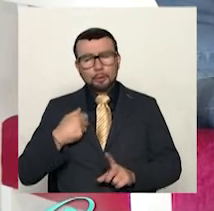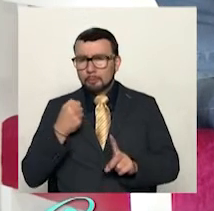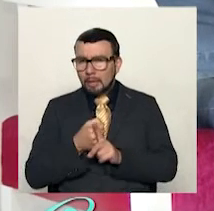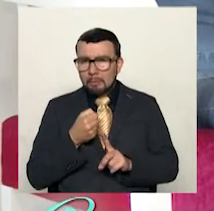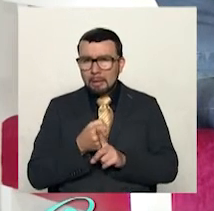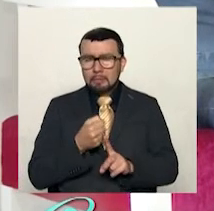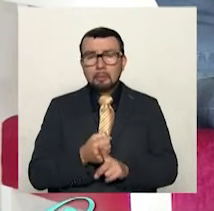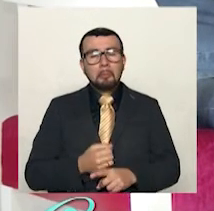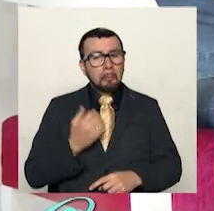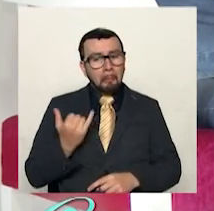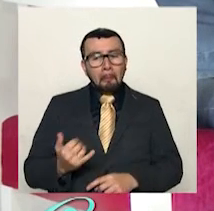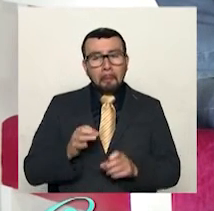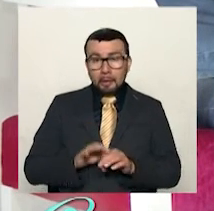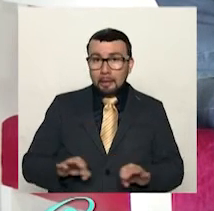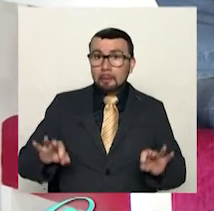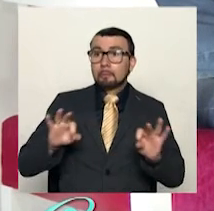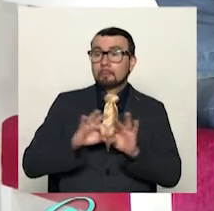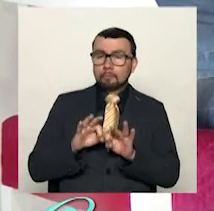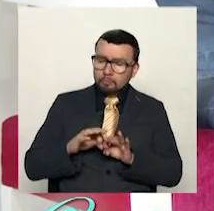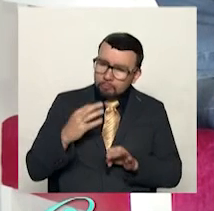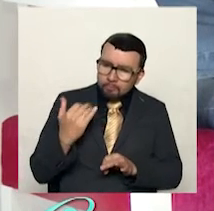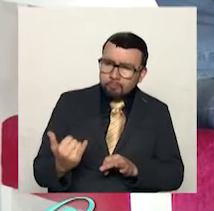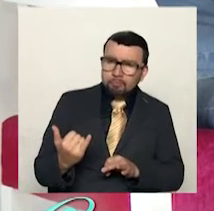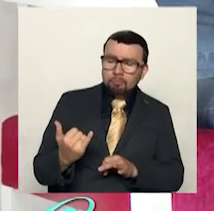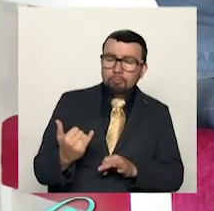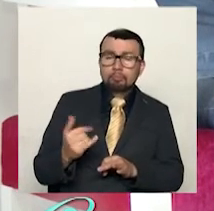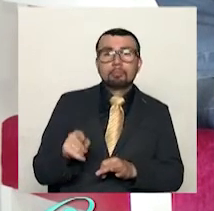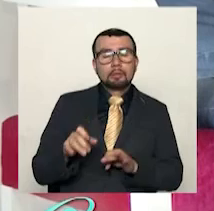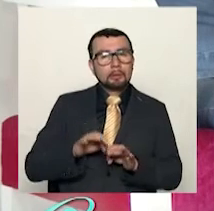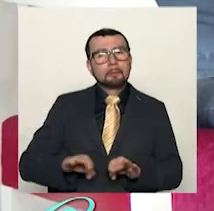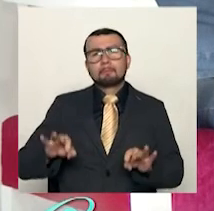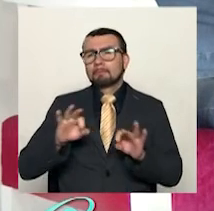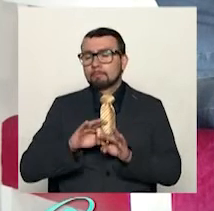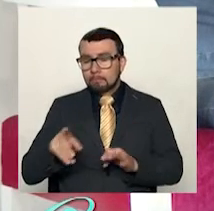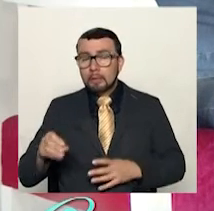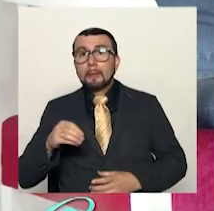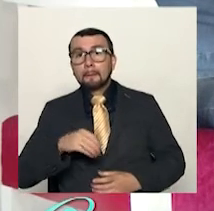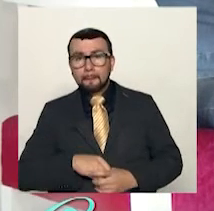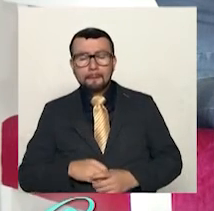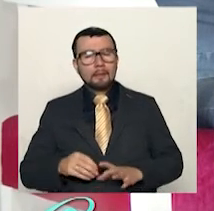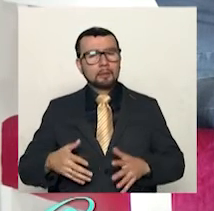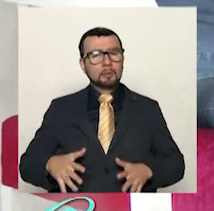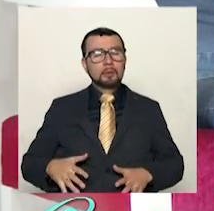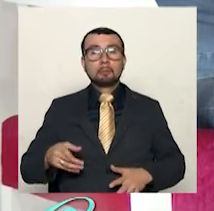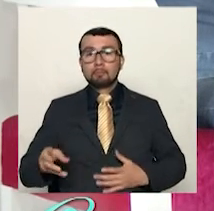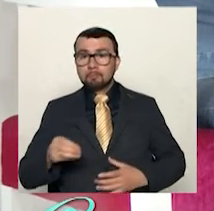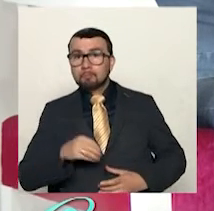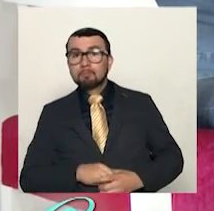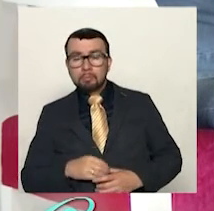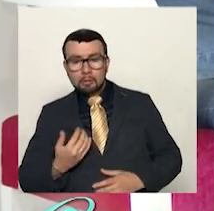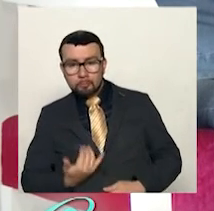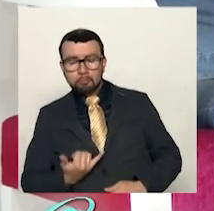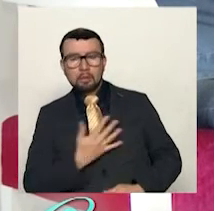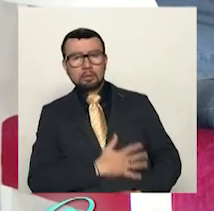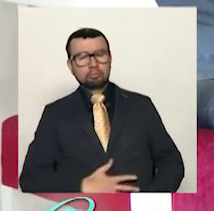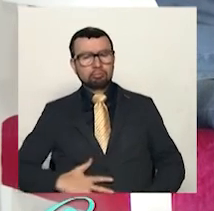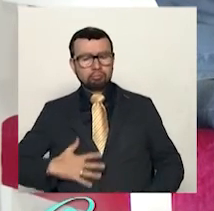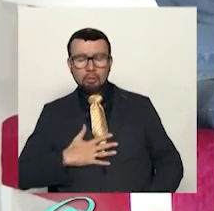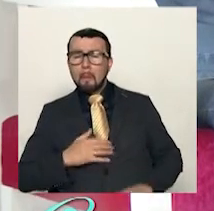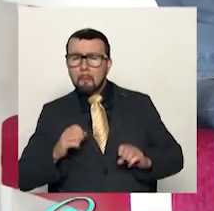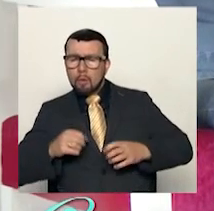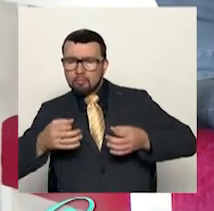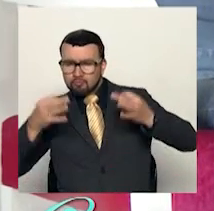insisto en la importancia de la parte neurológica del abdomen para nosotros llegar a